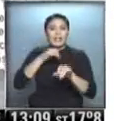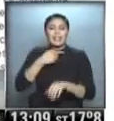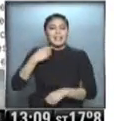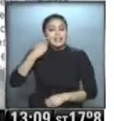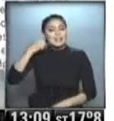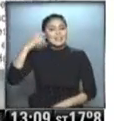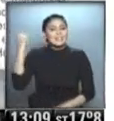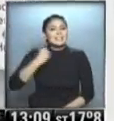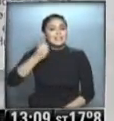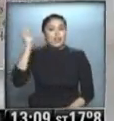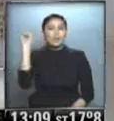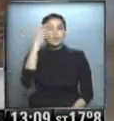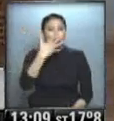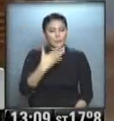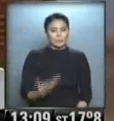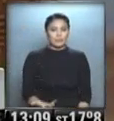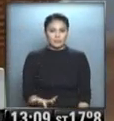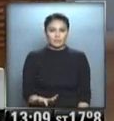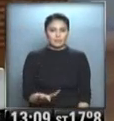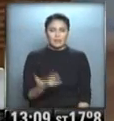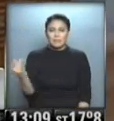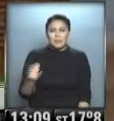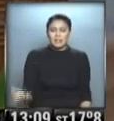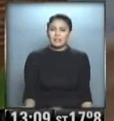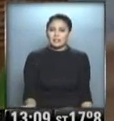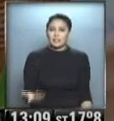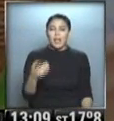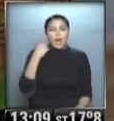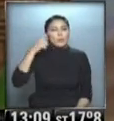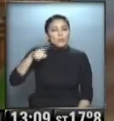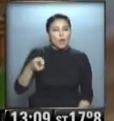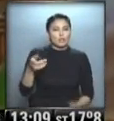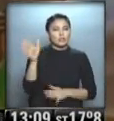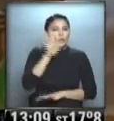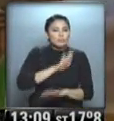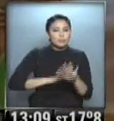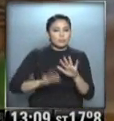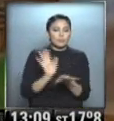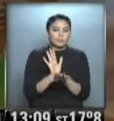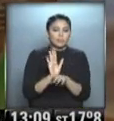situaciones totalmente ficticias y armadas como un show mediático.